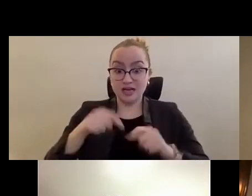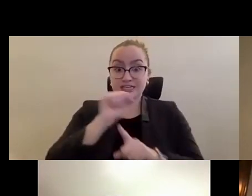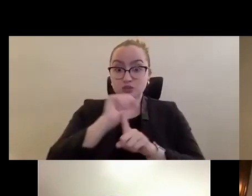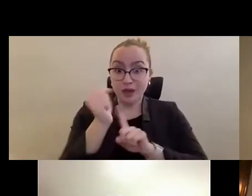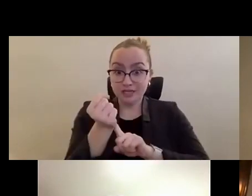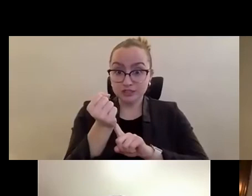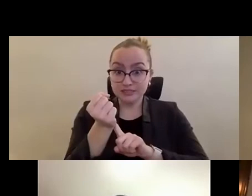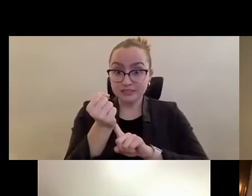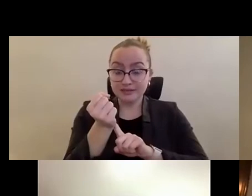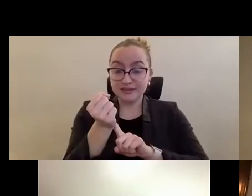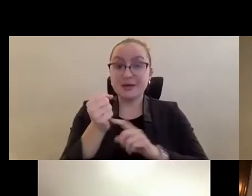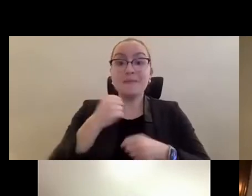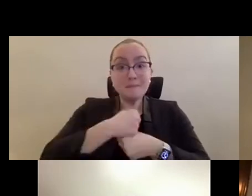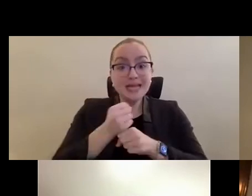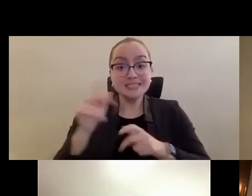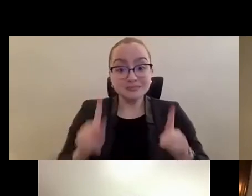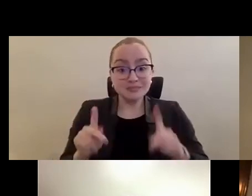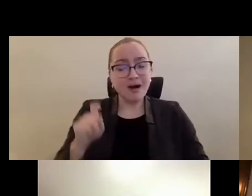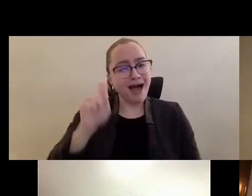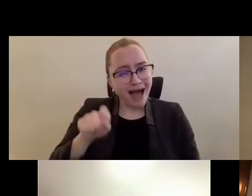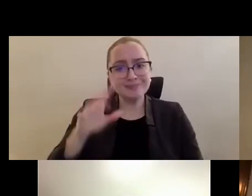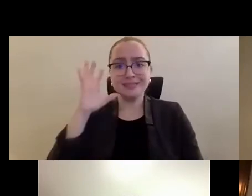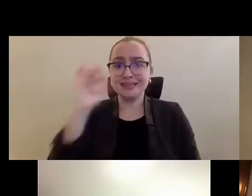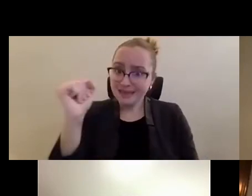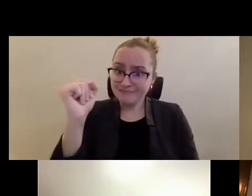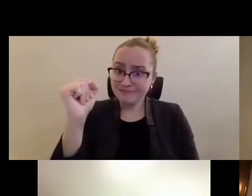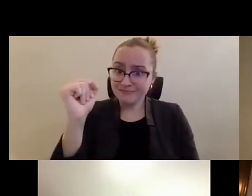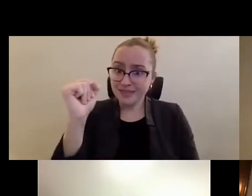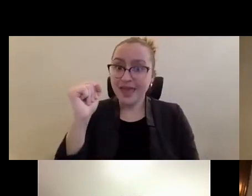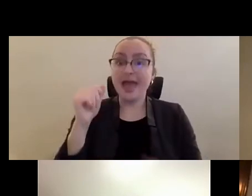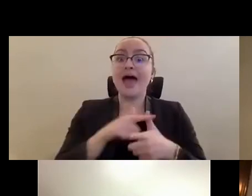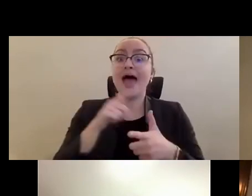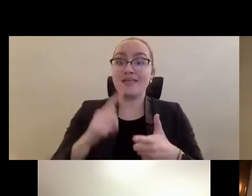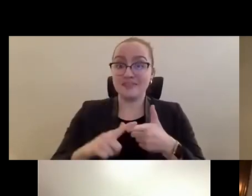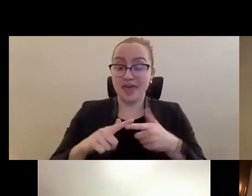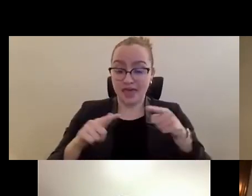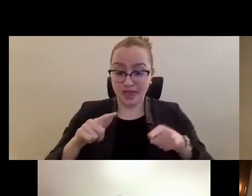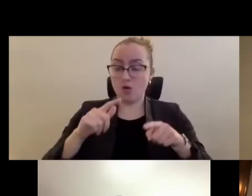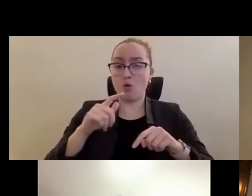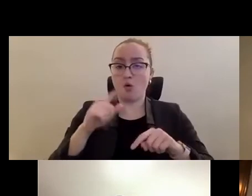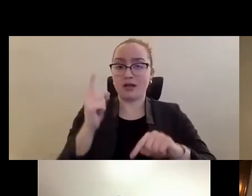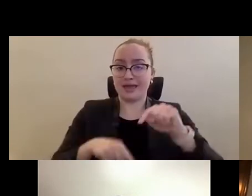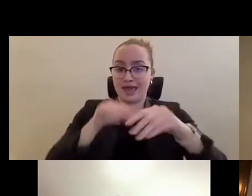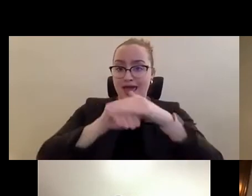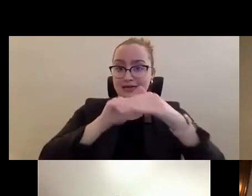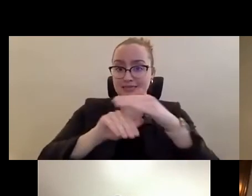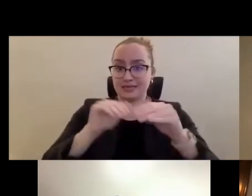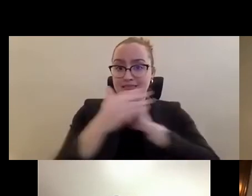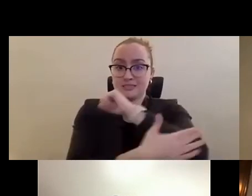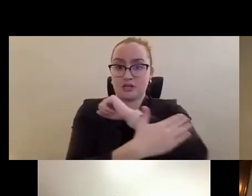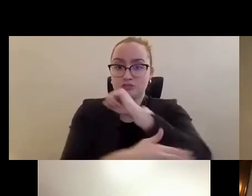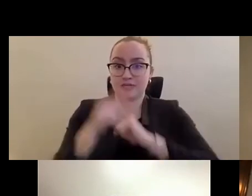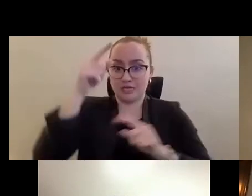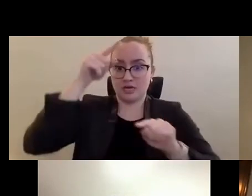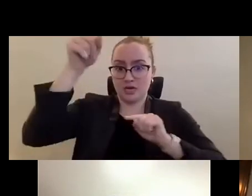que hace que gente necesita y tiene que salir, y después los Estados Unidos ni le da la oportunidad,